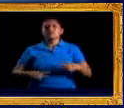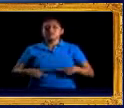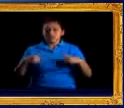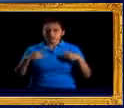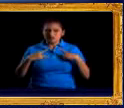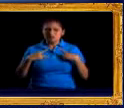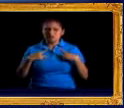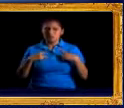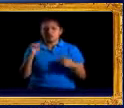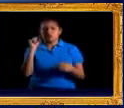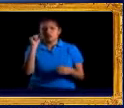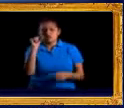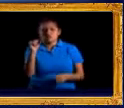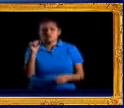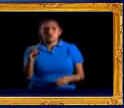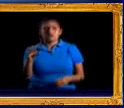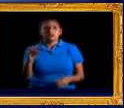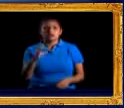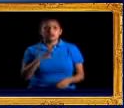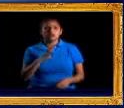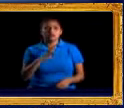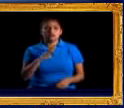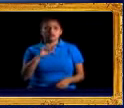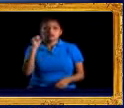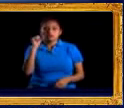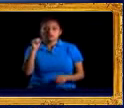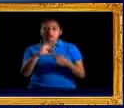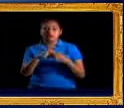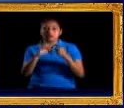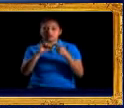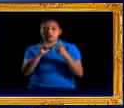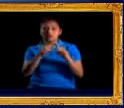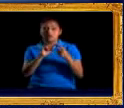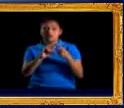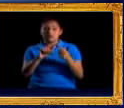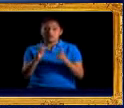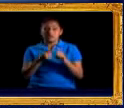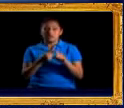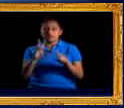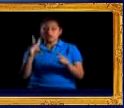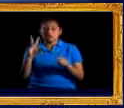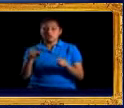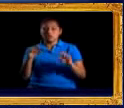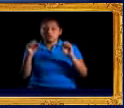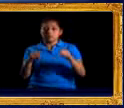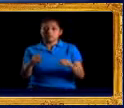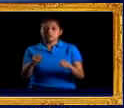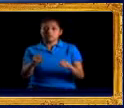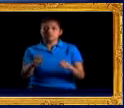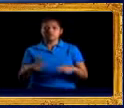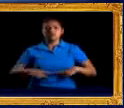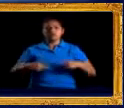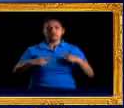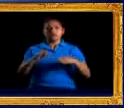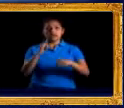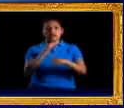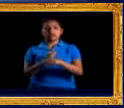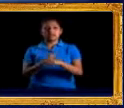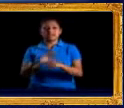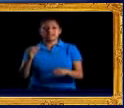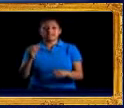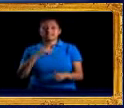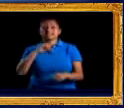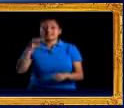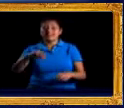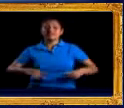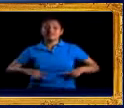cuarto, hermano, de libra de trigo, que apenas está sobreviviendo, la iglesia que está sobreviviendo,